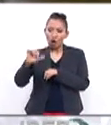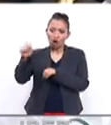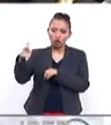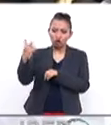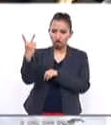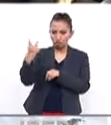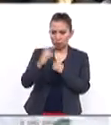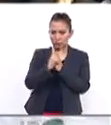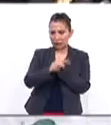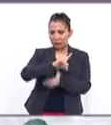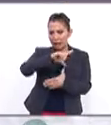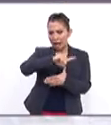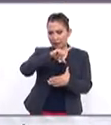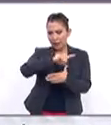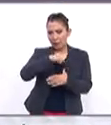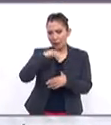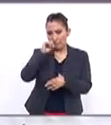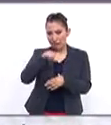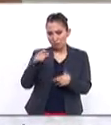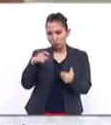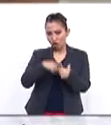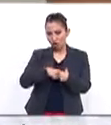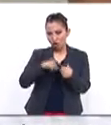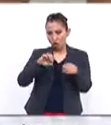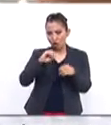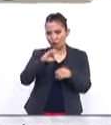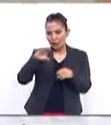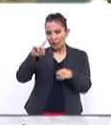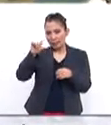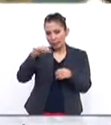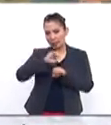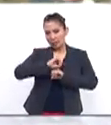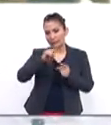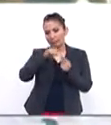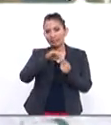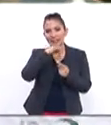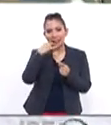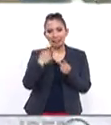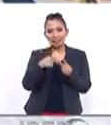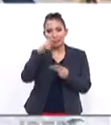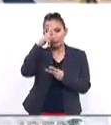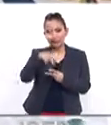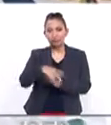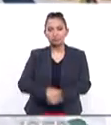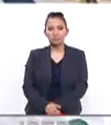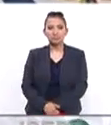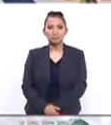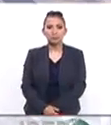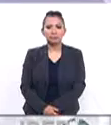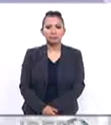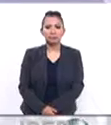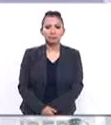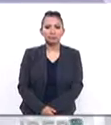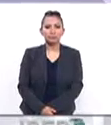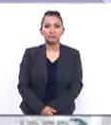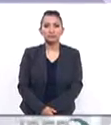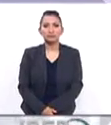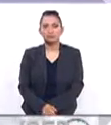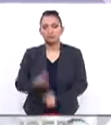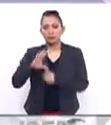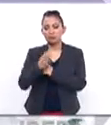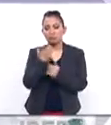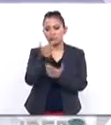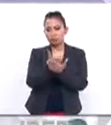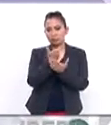Otros 2 países latinoamericanos que forman parte de este organismo son, por supuesto, Chile y México. Y la